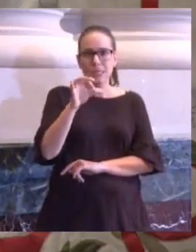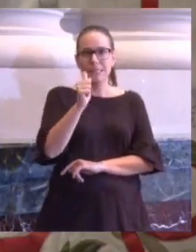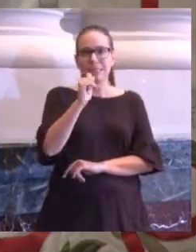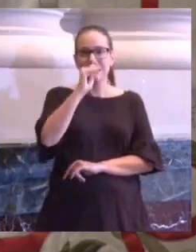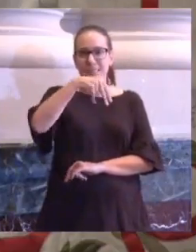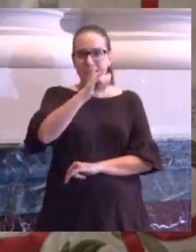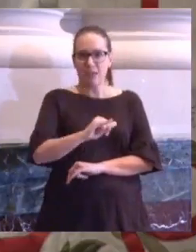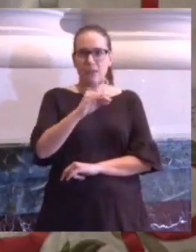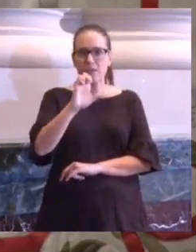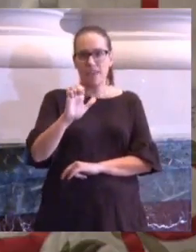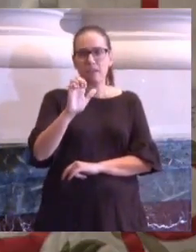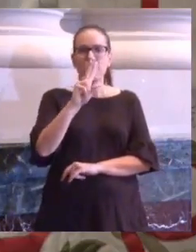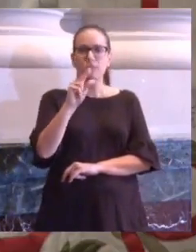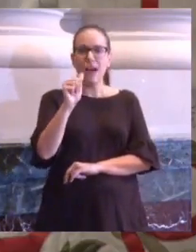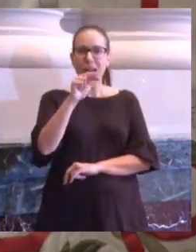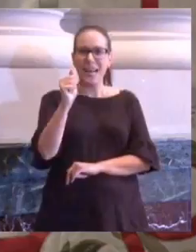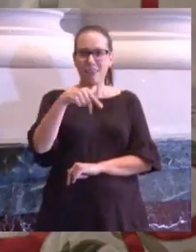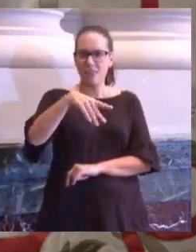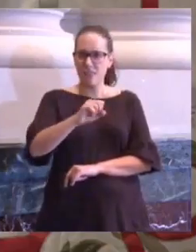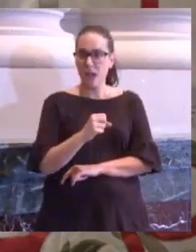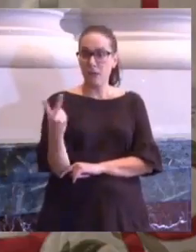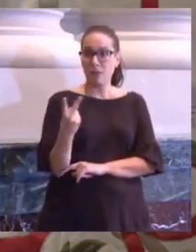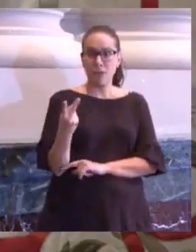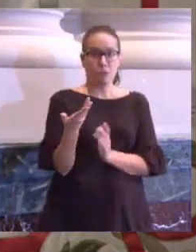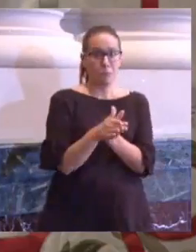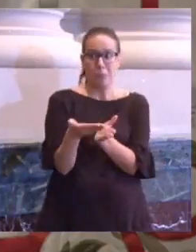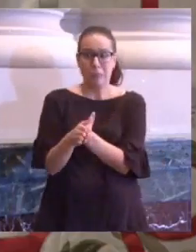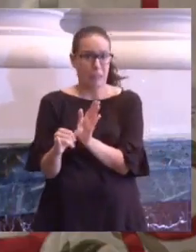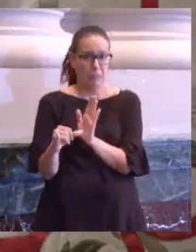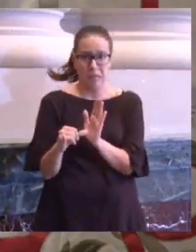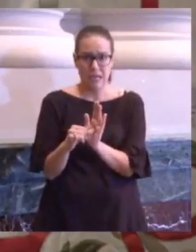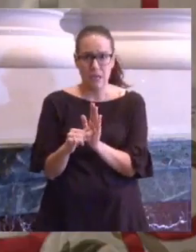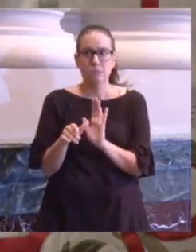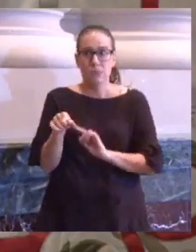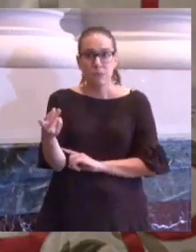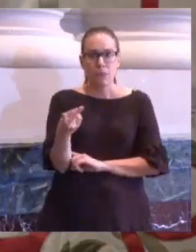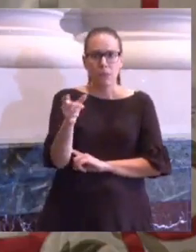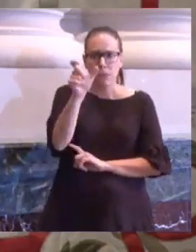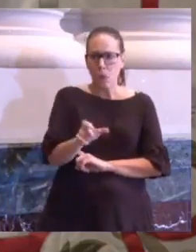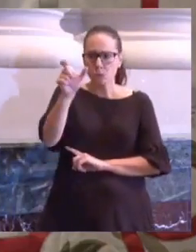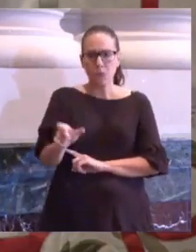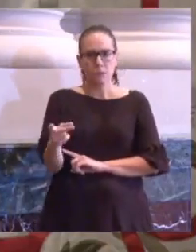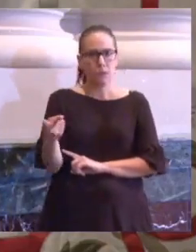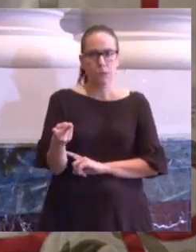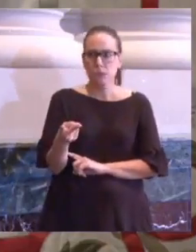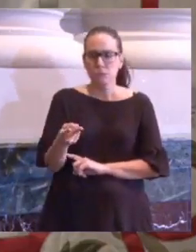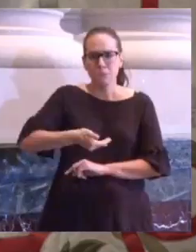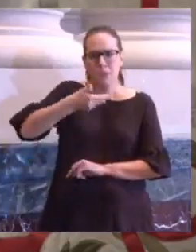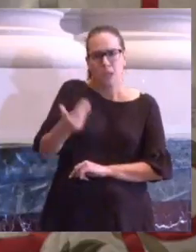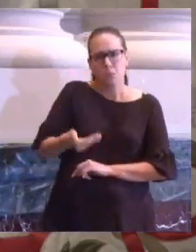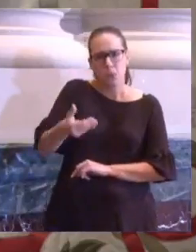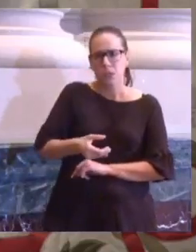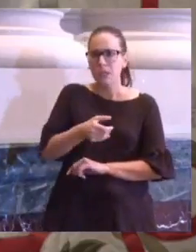duda, las dos figuras más egregias, más importantes, más admiradas del socialismo aragonés, y su pérdida